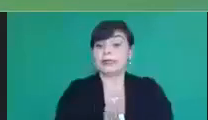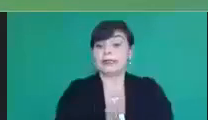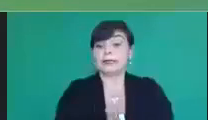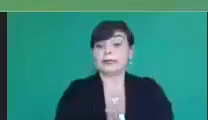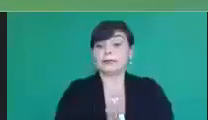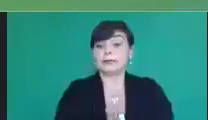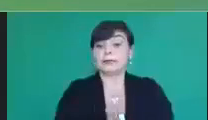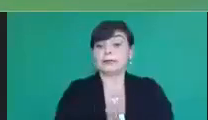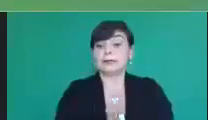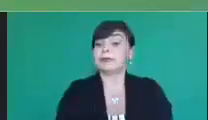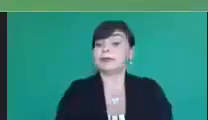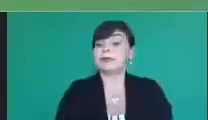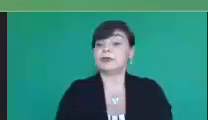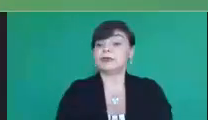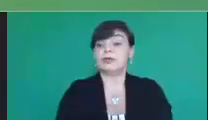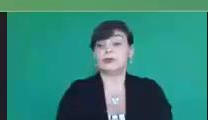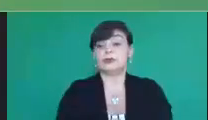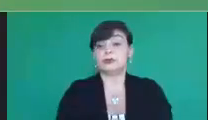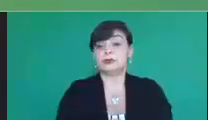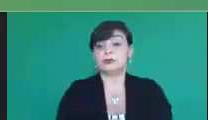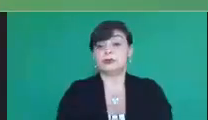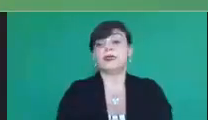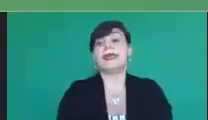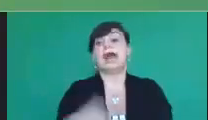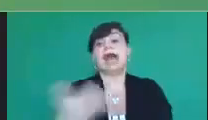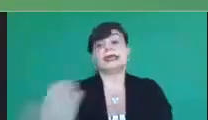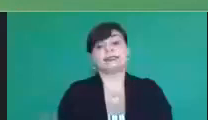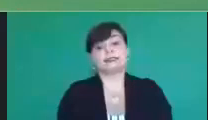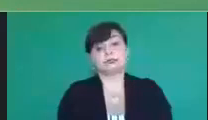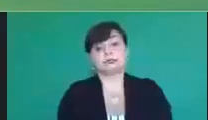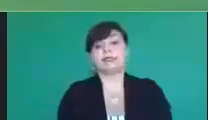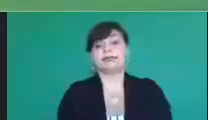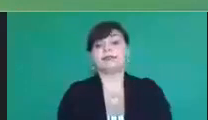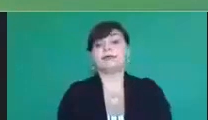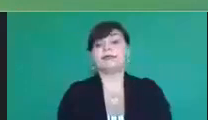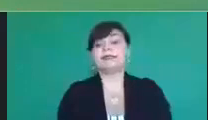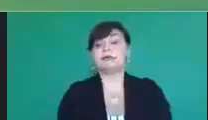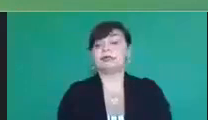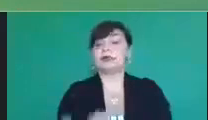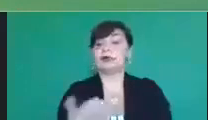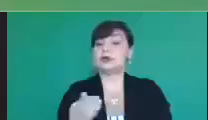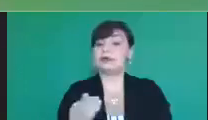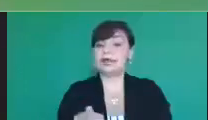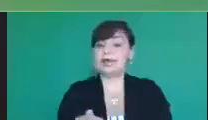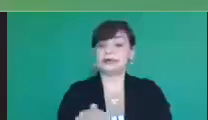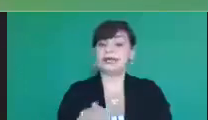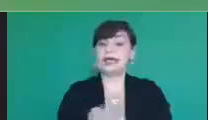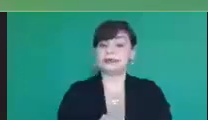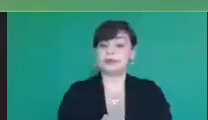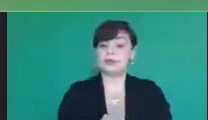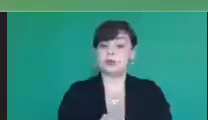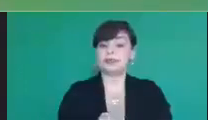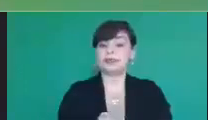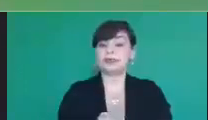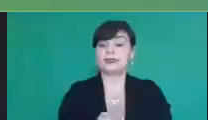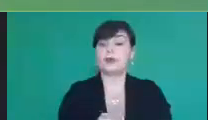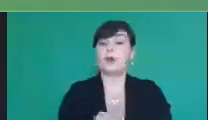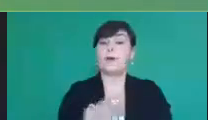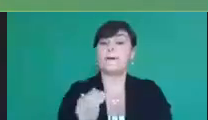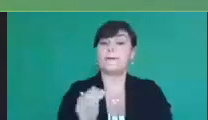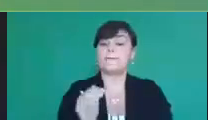importante es que los productos de consumo nacional, a excepción del establecimiento D, que hace un